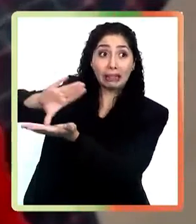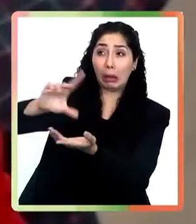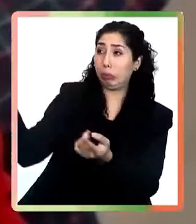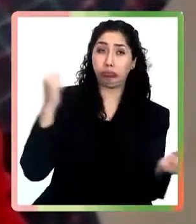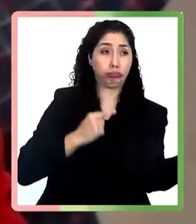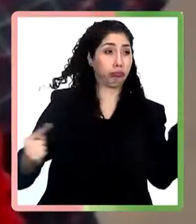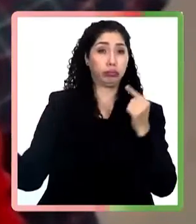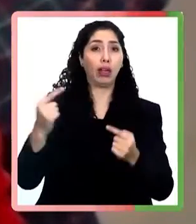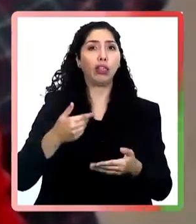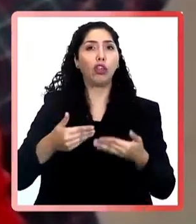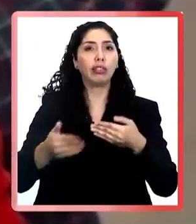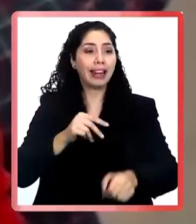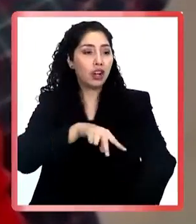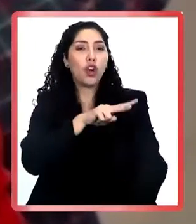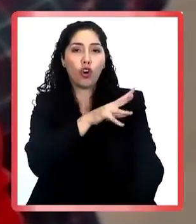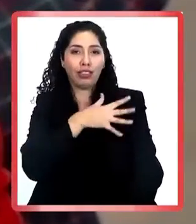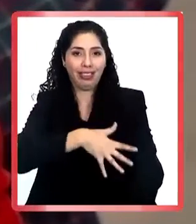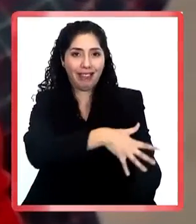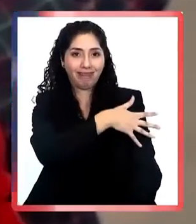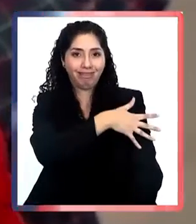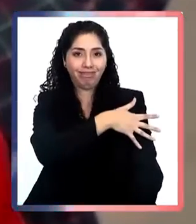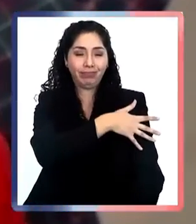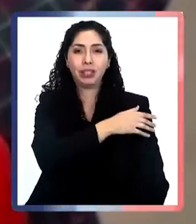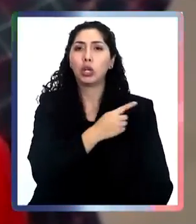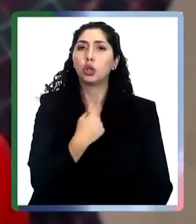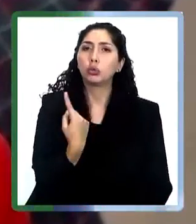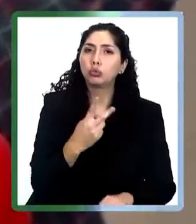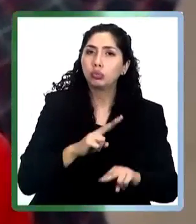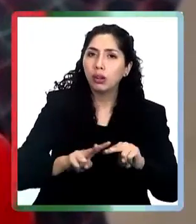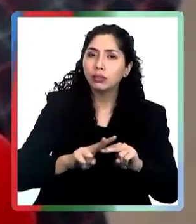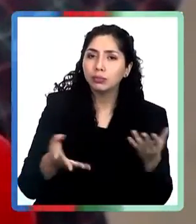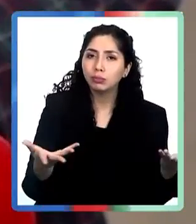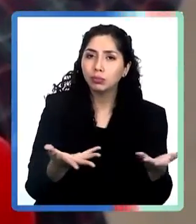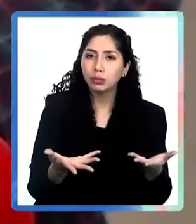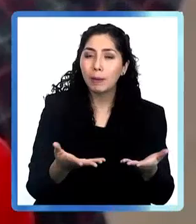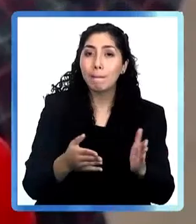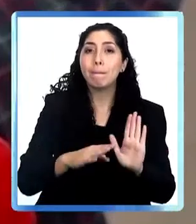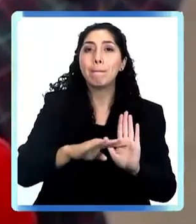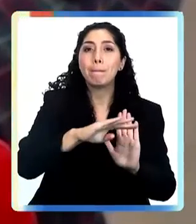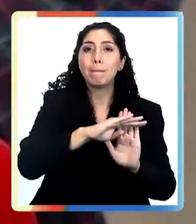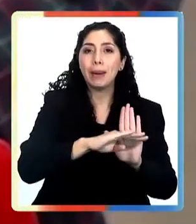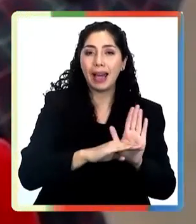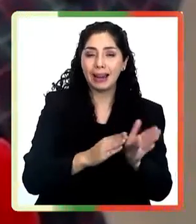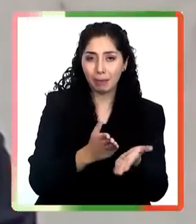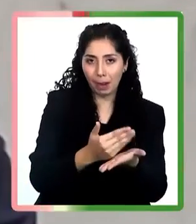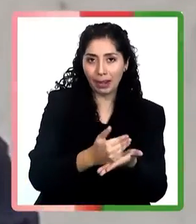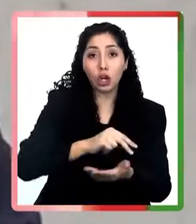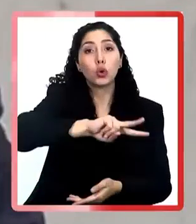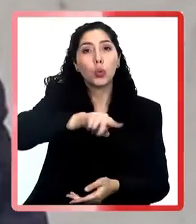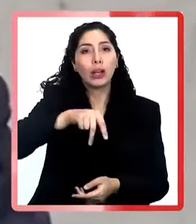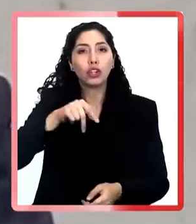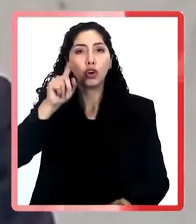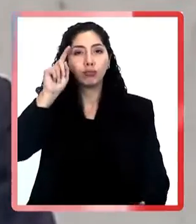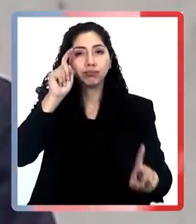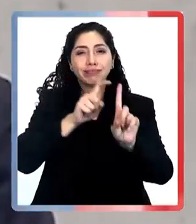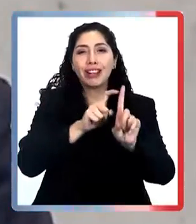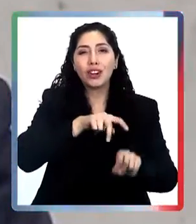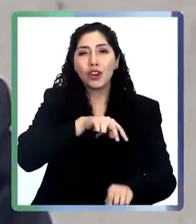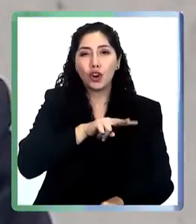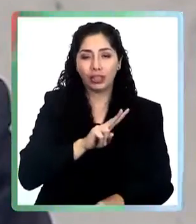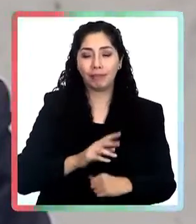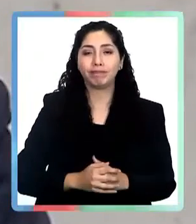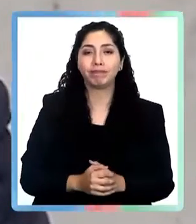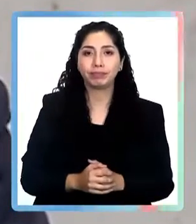regulada en particular en el norte de nuestro país desarrollaremos en el marco del plan nuestro norte un paquete